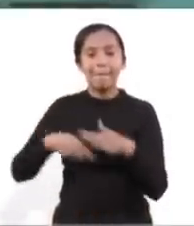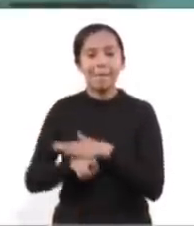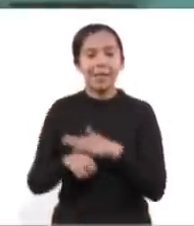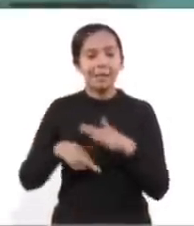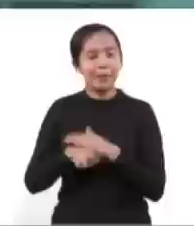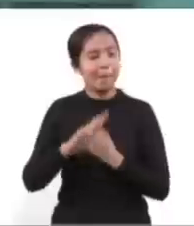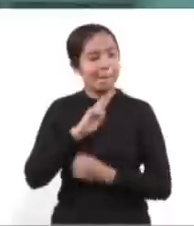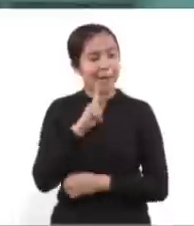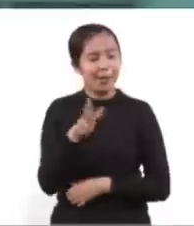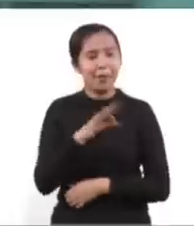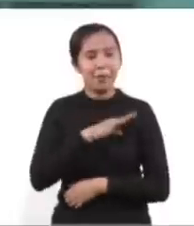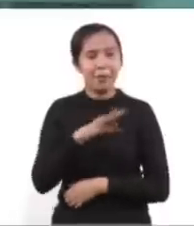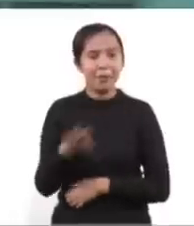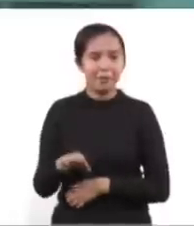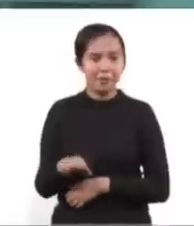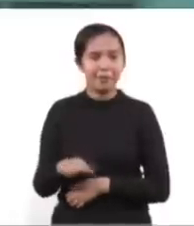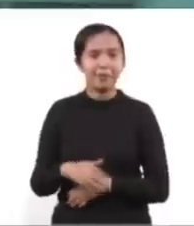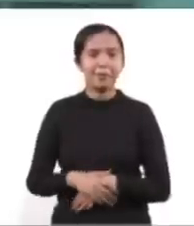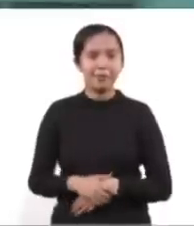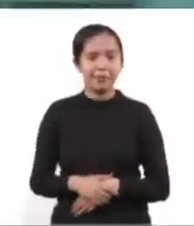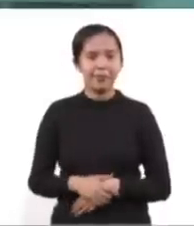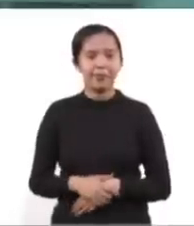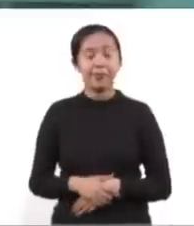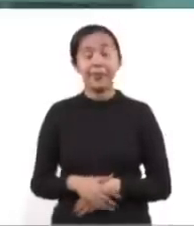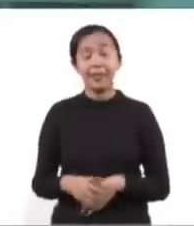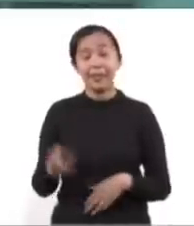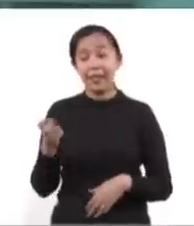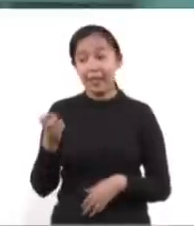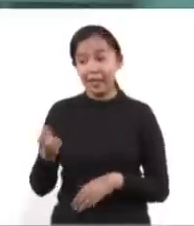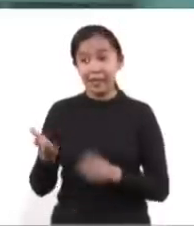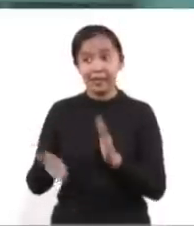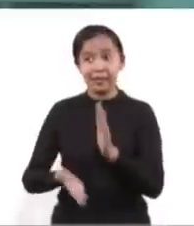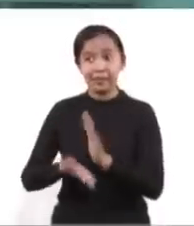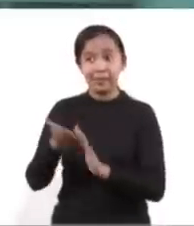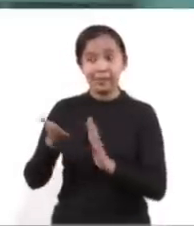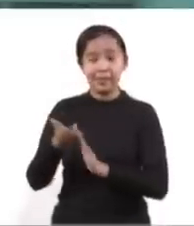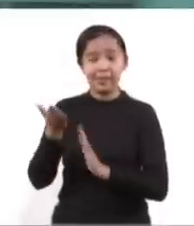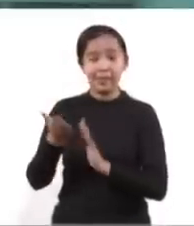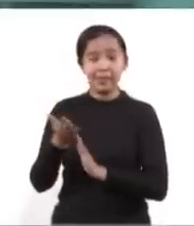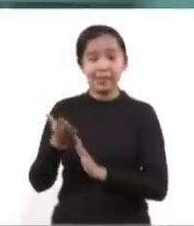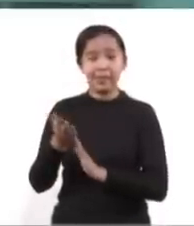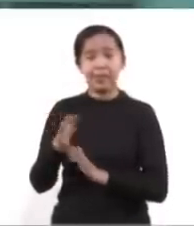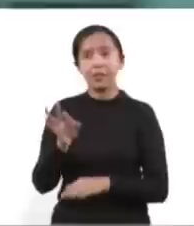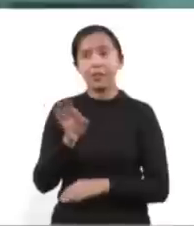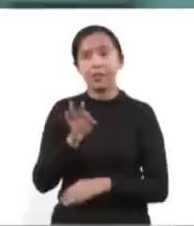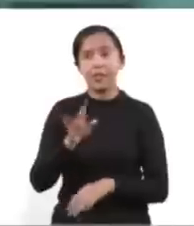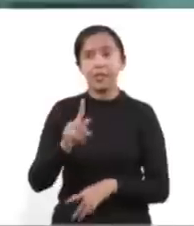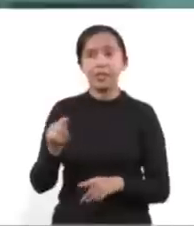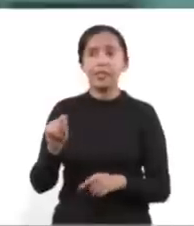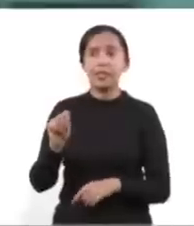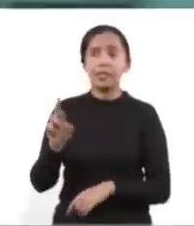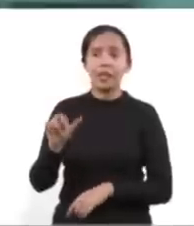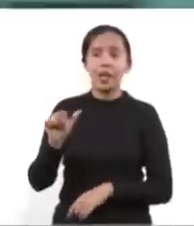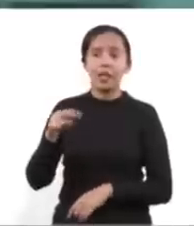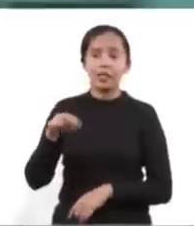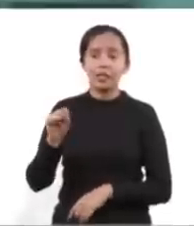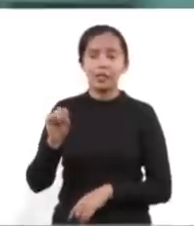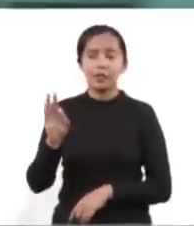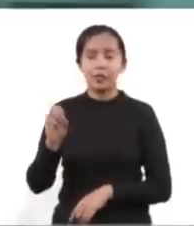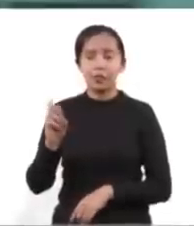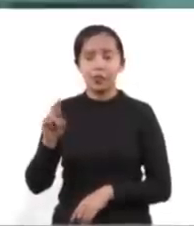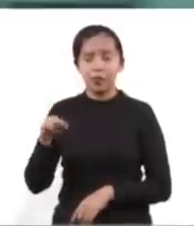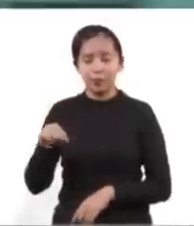ciudad. Esta obra, que podría haber sido la sustitución de un transformador o de un